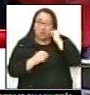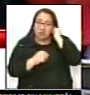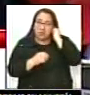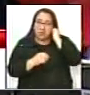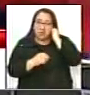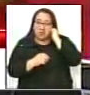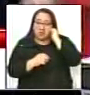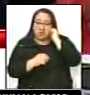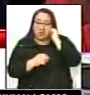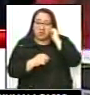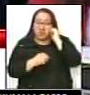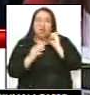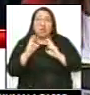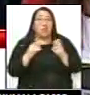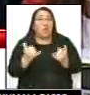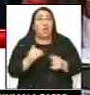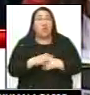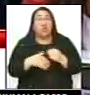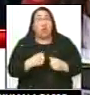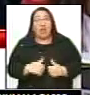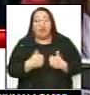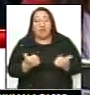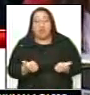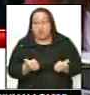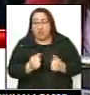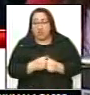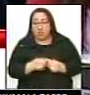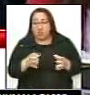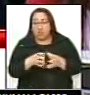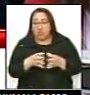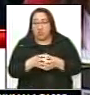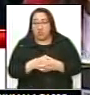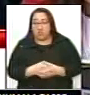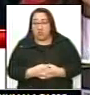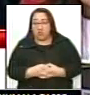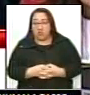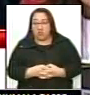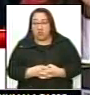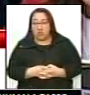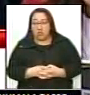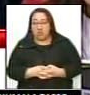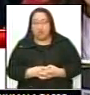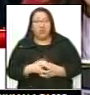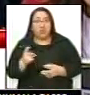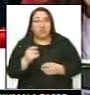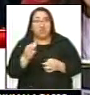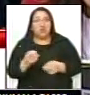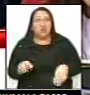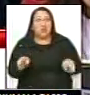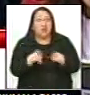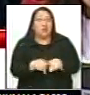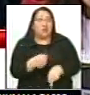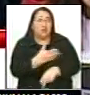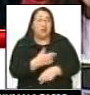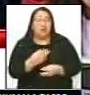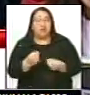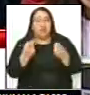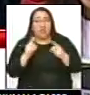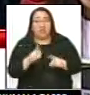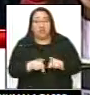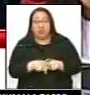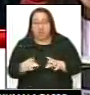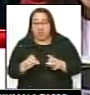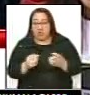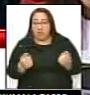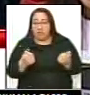sus relaciones, no de ahora, sino de toda la vida con la bancada, de la cual no solo se sienta al lado, sino tal vez en muchas decisiones también ha